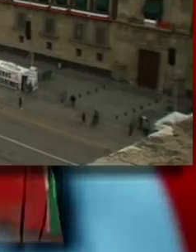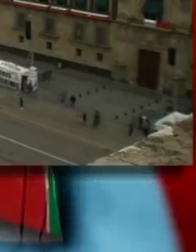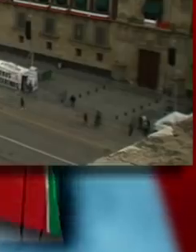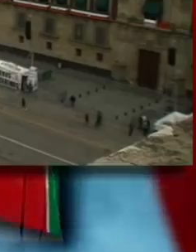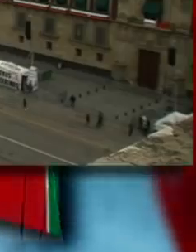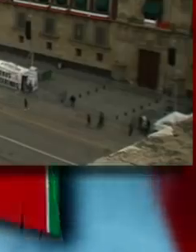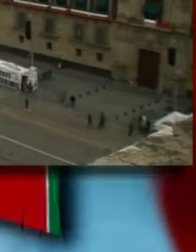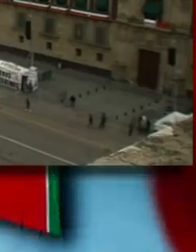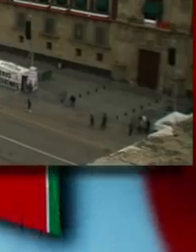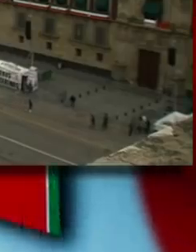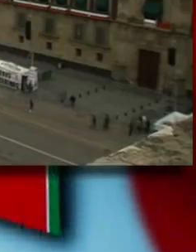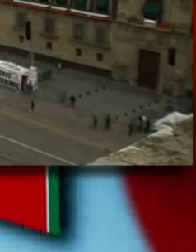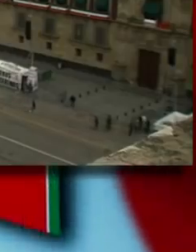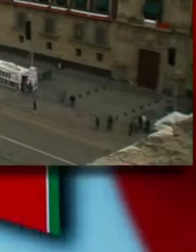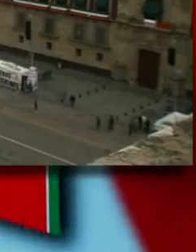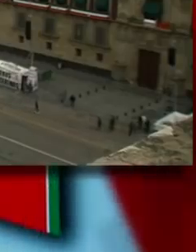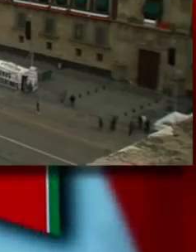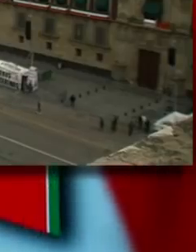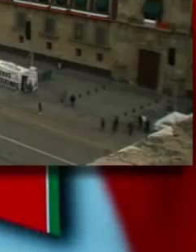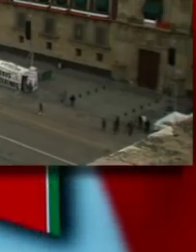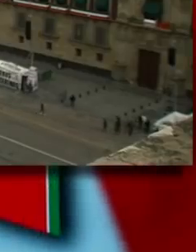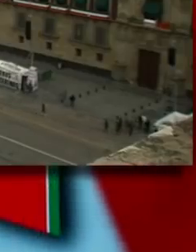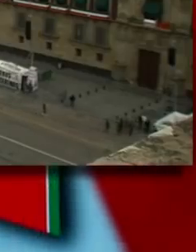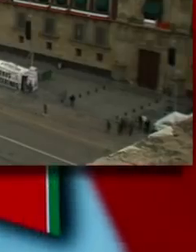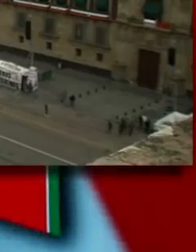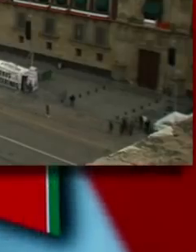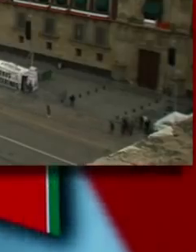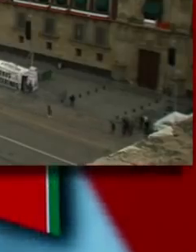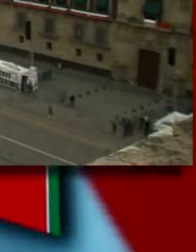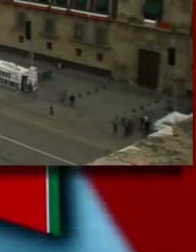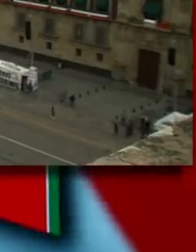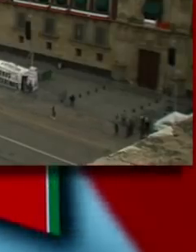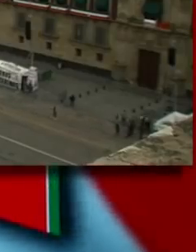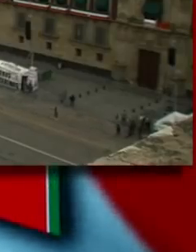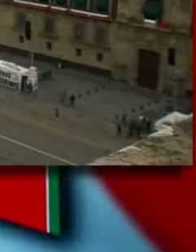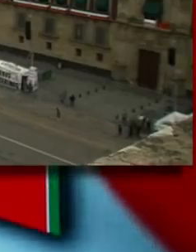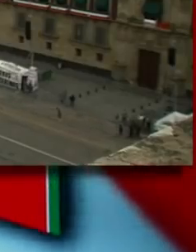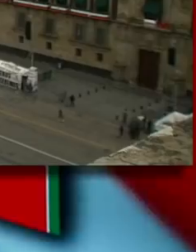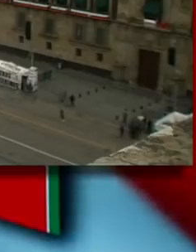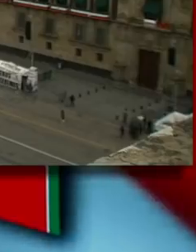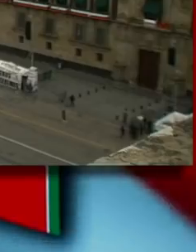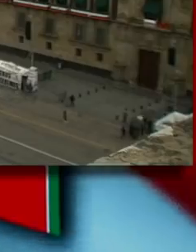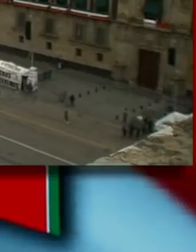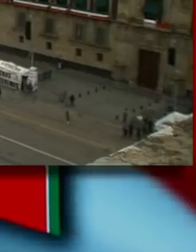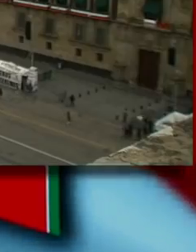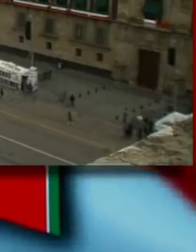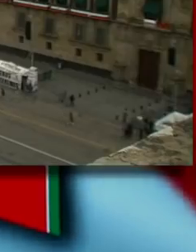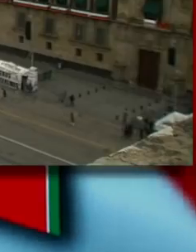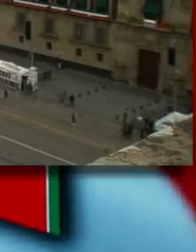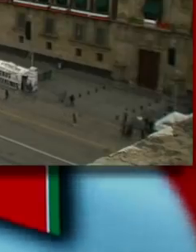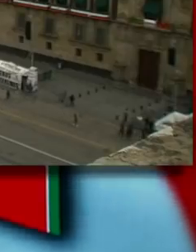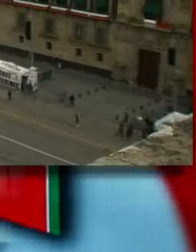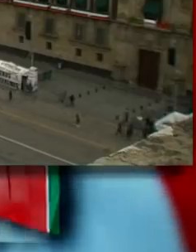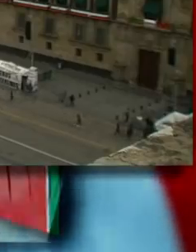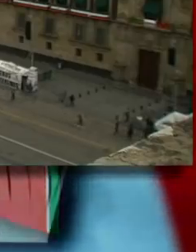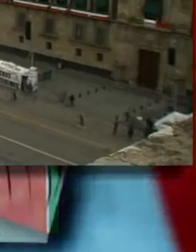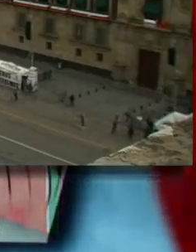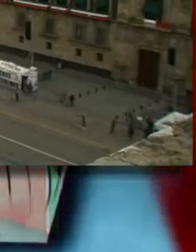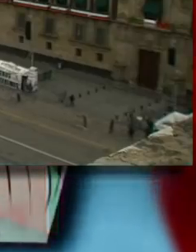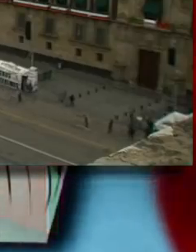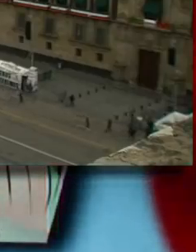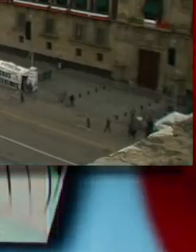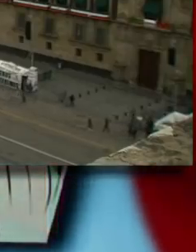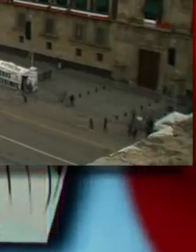podía tener un despliegue importante de gente aquí el chiste mantenía abierto para un número determinado de